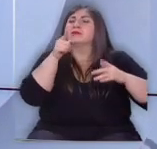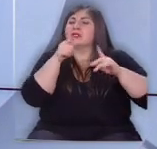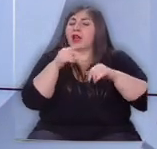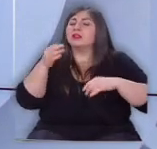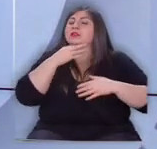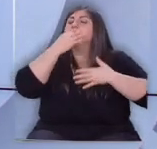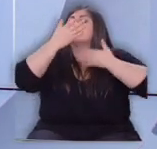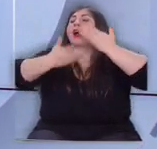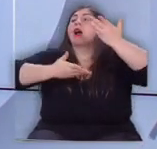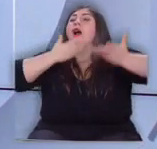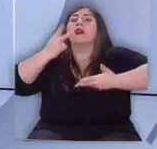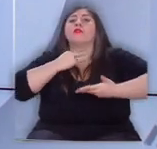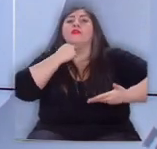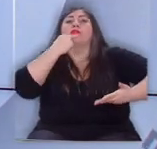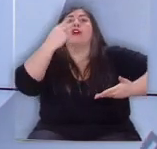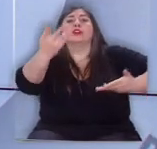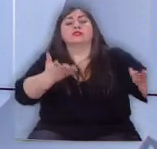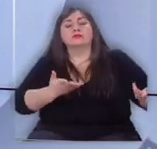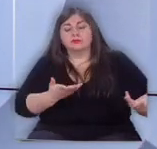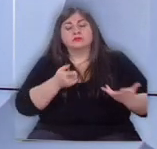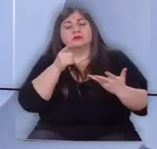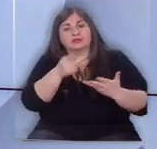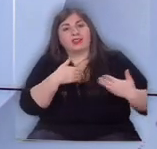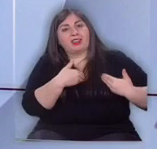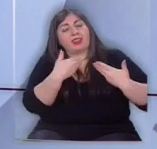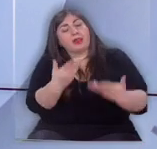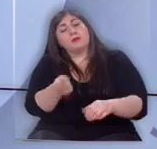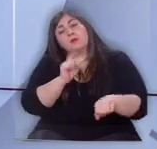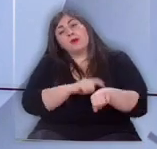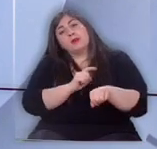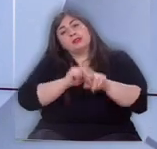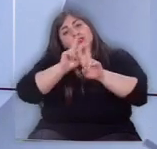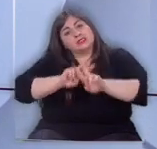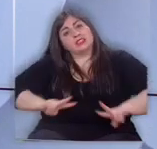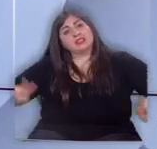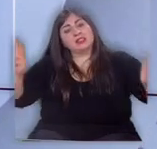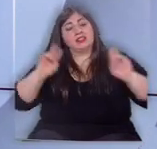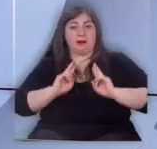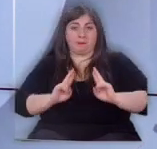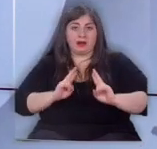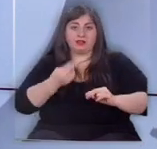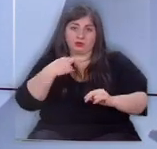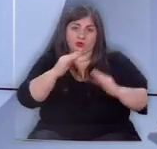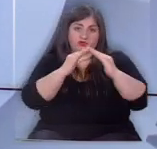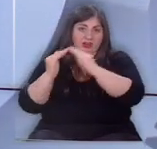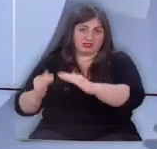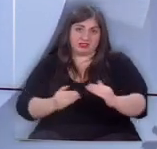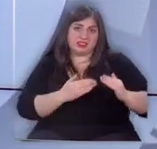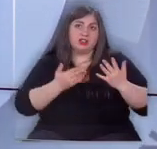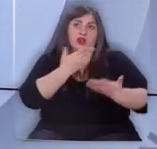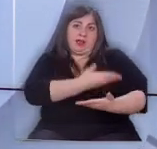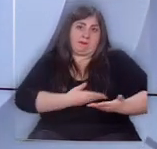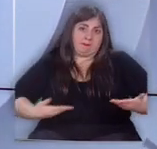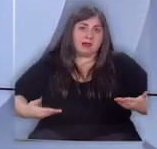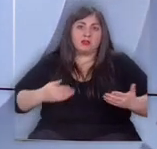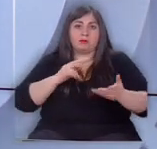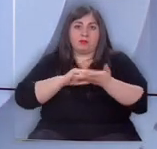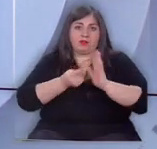deleita a los vecinos con su voz, un gesto con el cual quiere regalar un momento de tranquilidad y esperanza a sus vecinos en medio de la emergencia sanitaria.